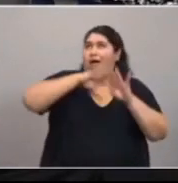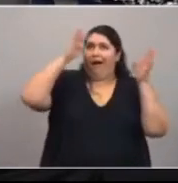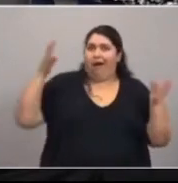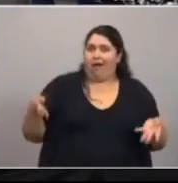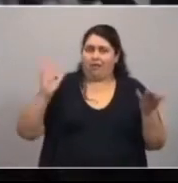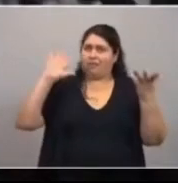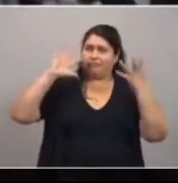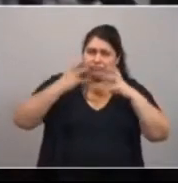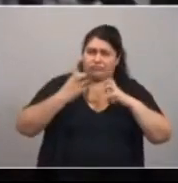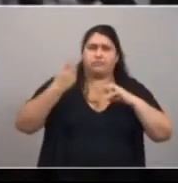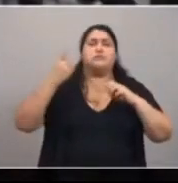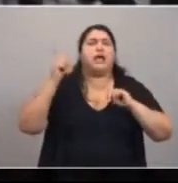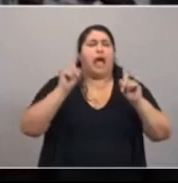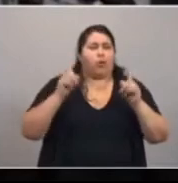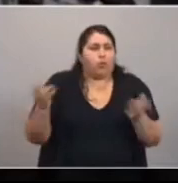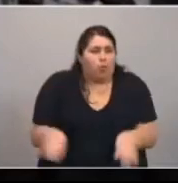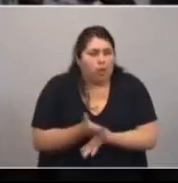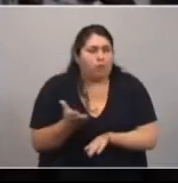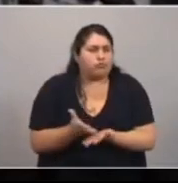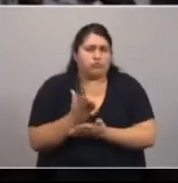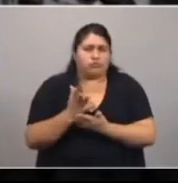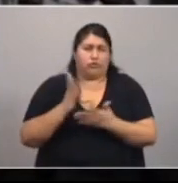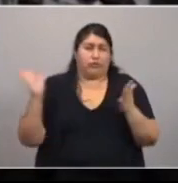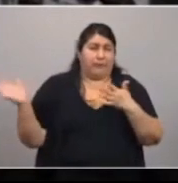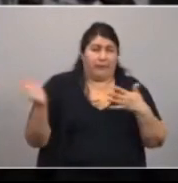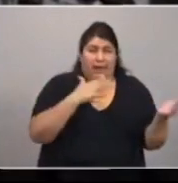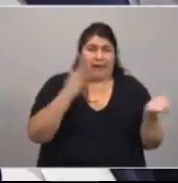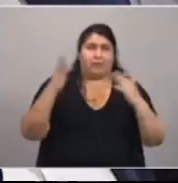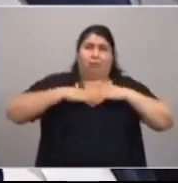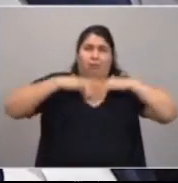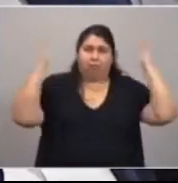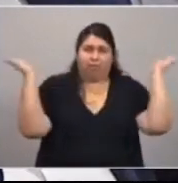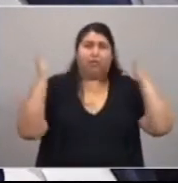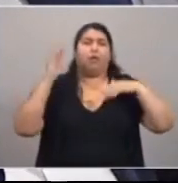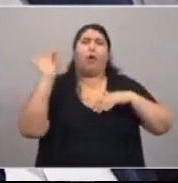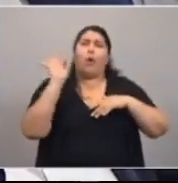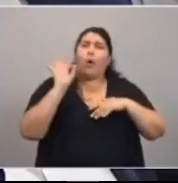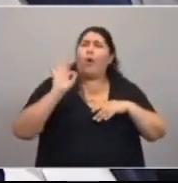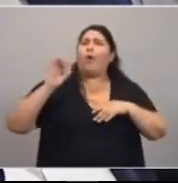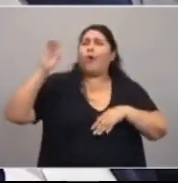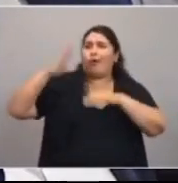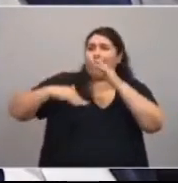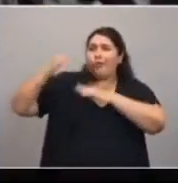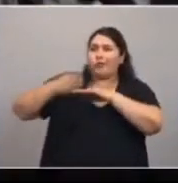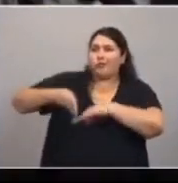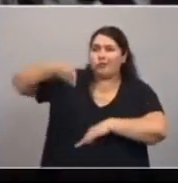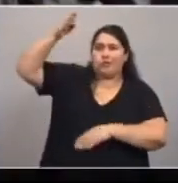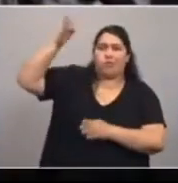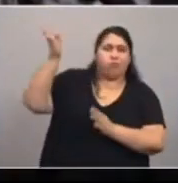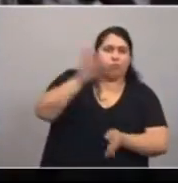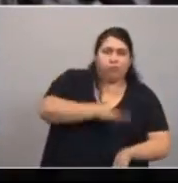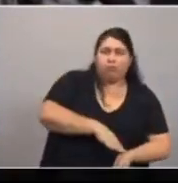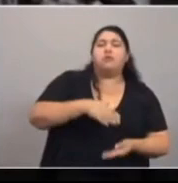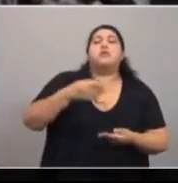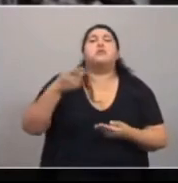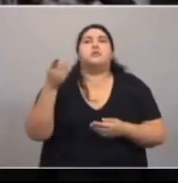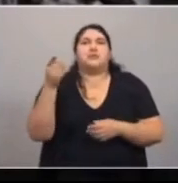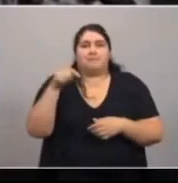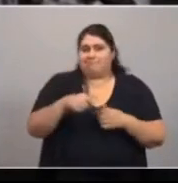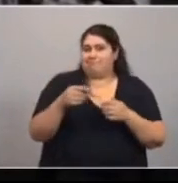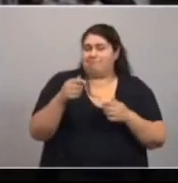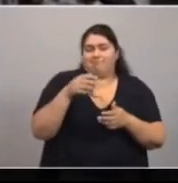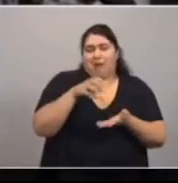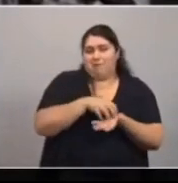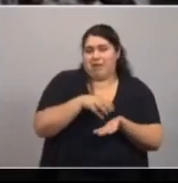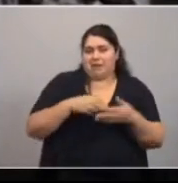viento quizás sacó el techo o dañó una parte de la infraestructura y las empresas no pueden producir, y ahí va a estar el Estado para construir una herramienta que